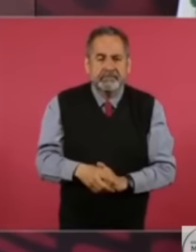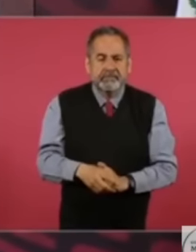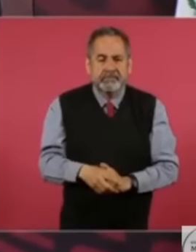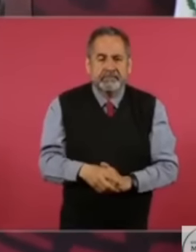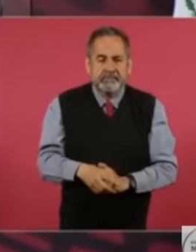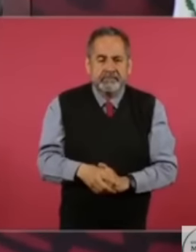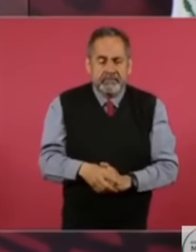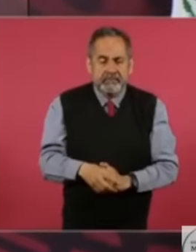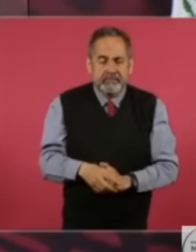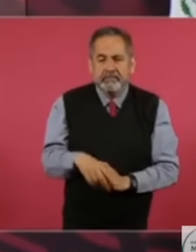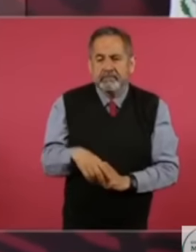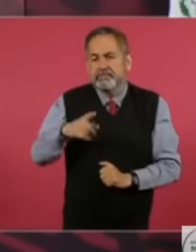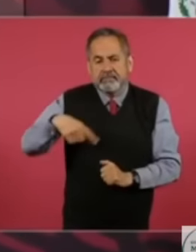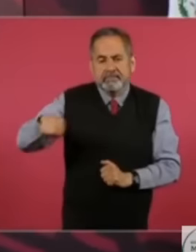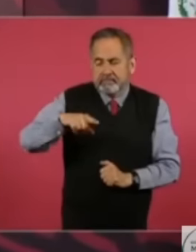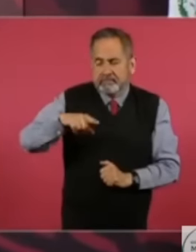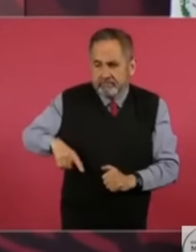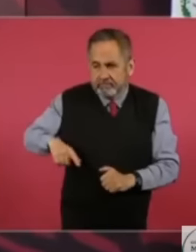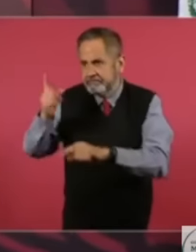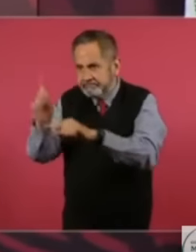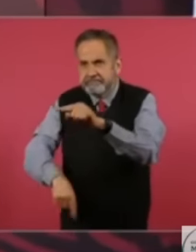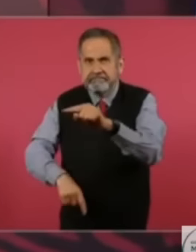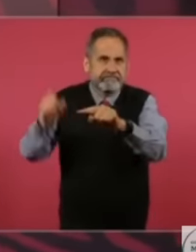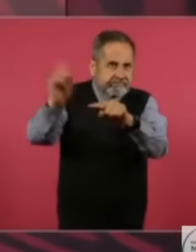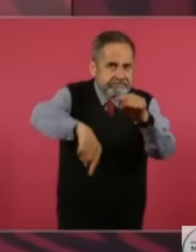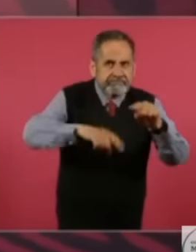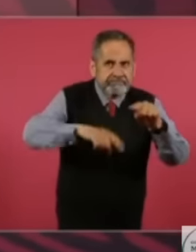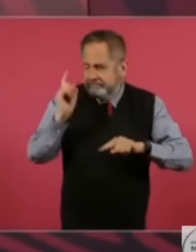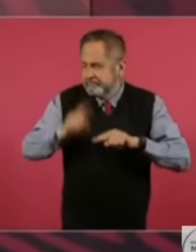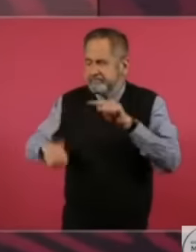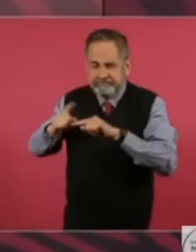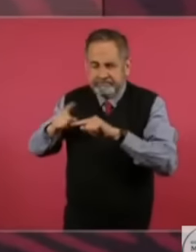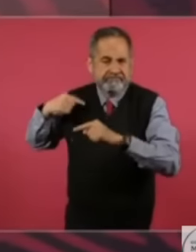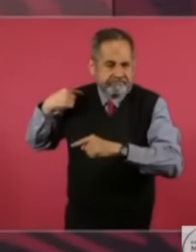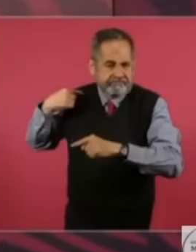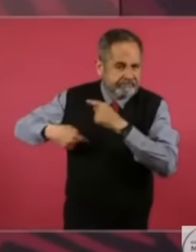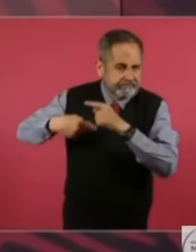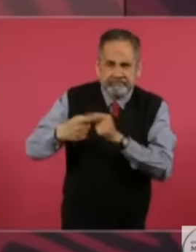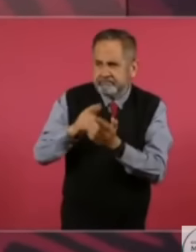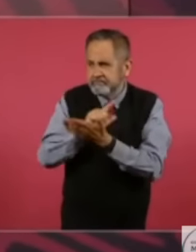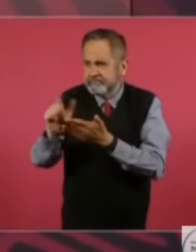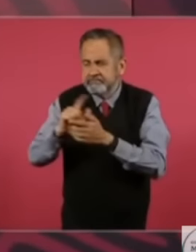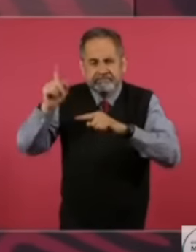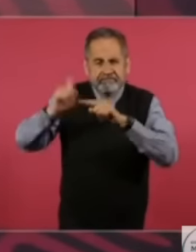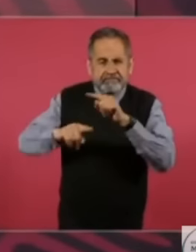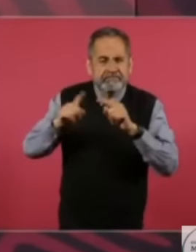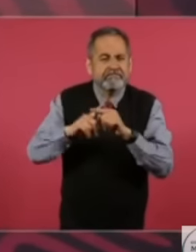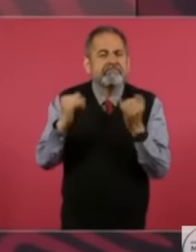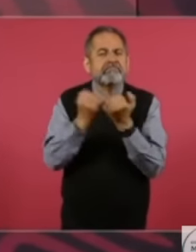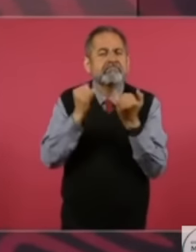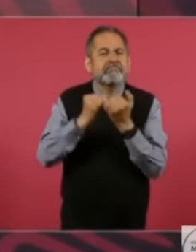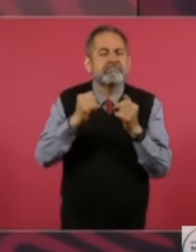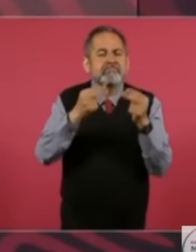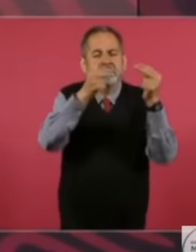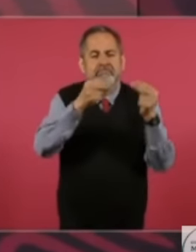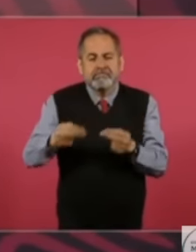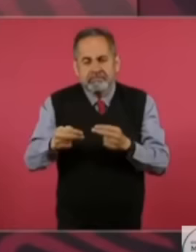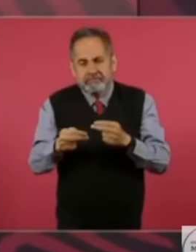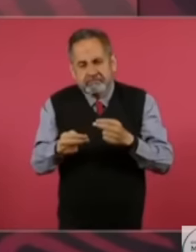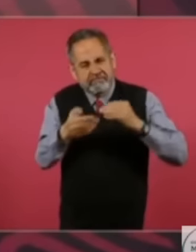Se ha ido limpiando el gobierno, se ha venido limpiando el gobierno de arriba para abajo, como se limpian las